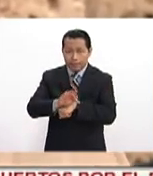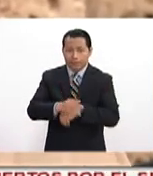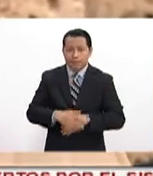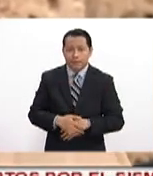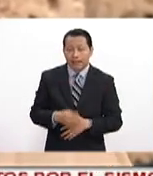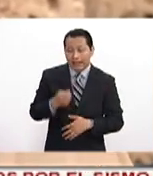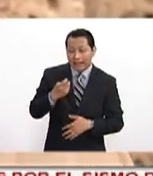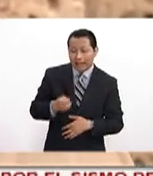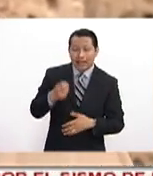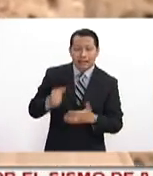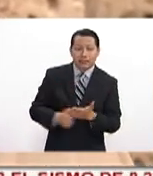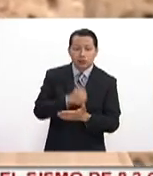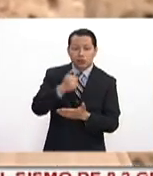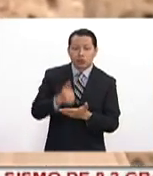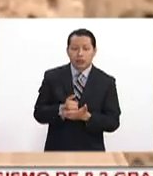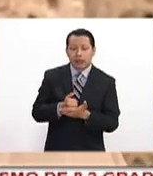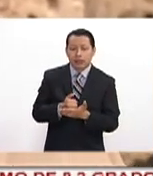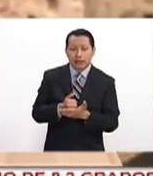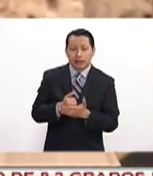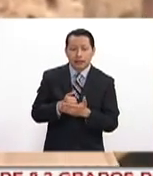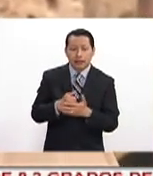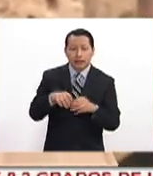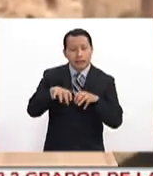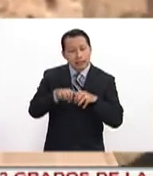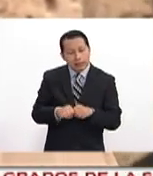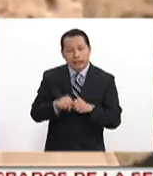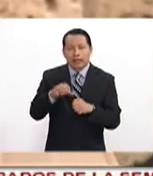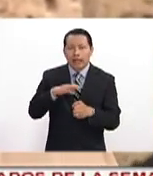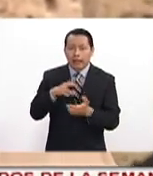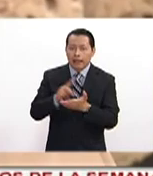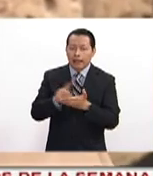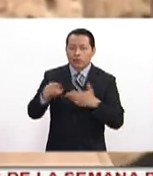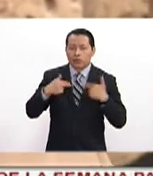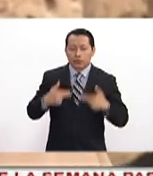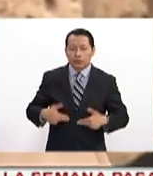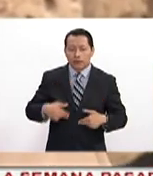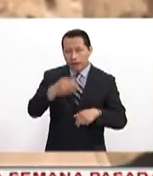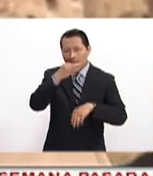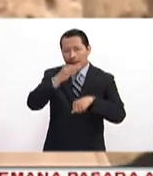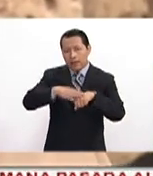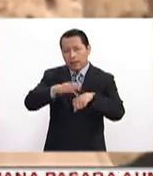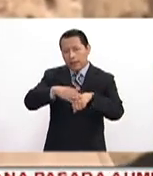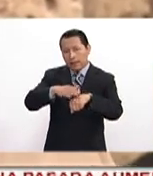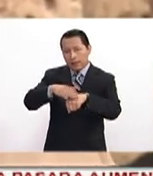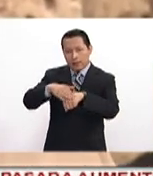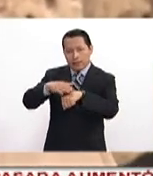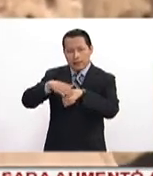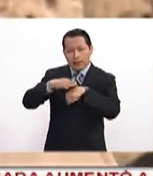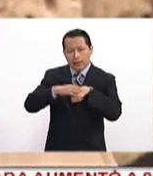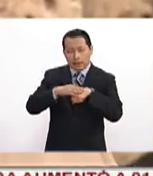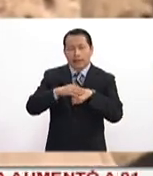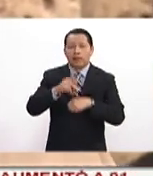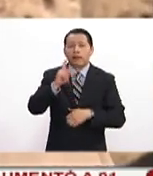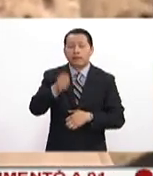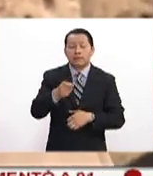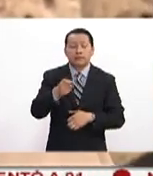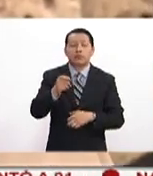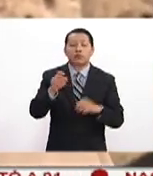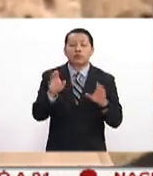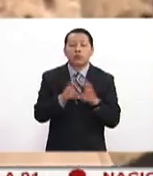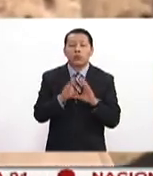Desde esta ciudad, sede de los derechos humanos, hago un llamamiento para que se